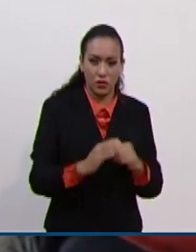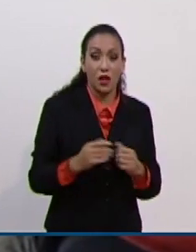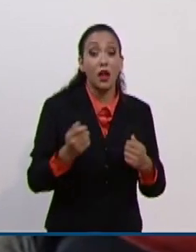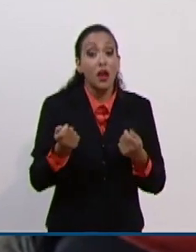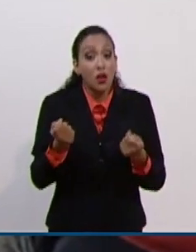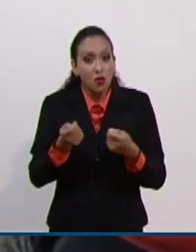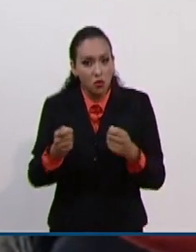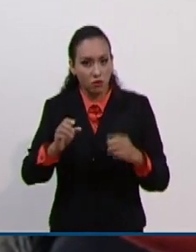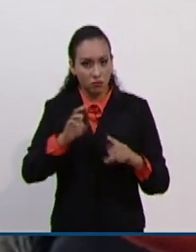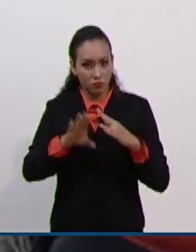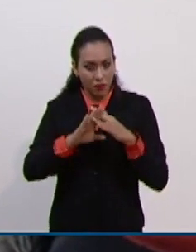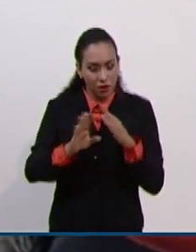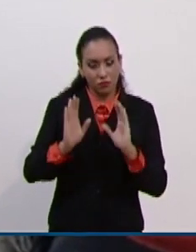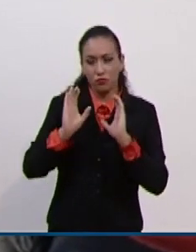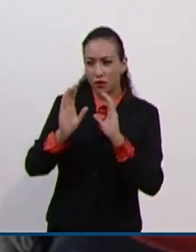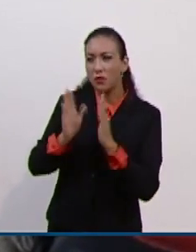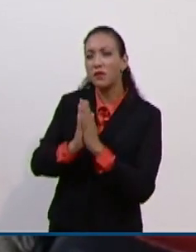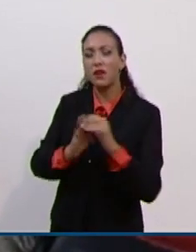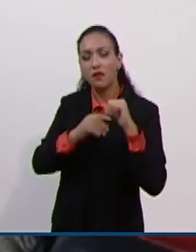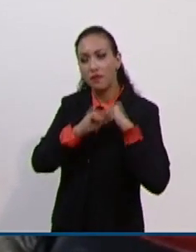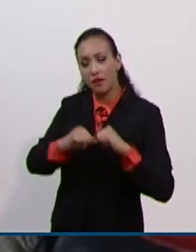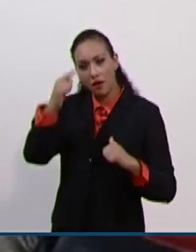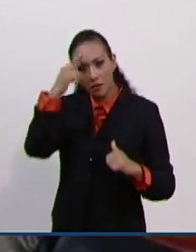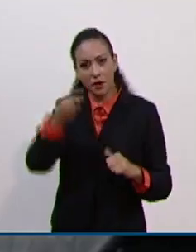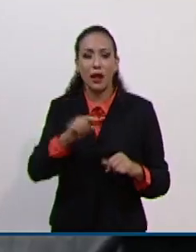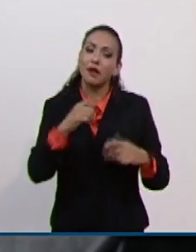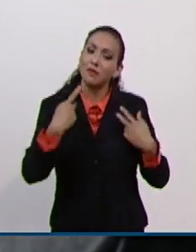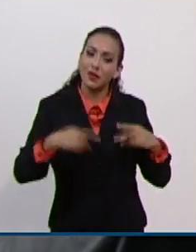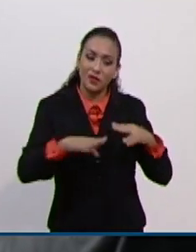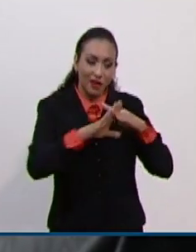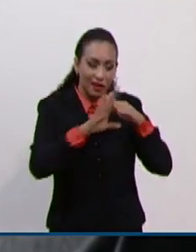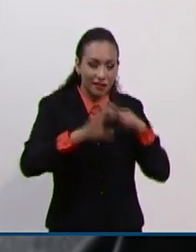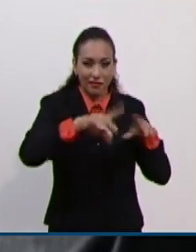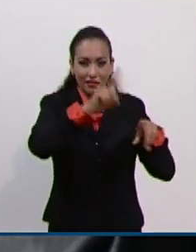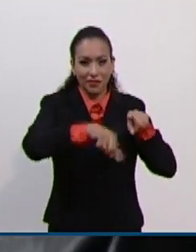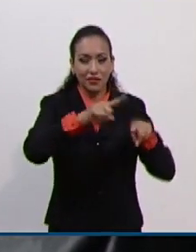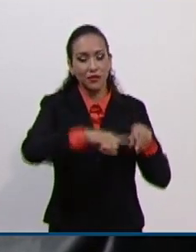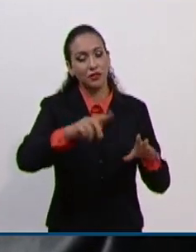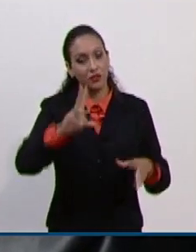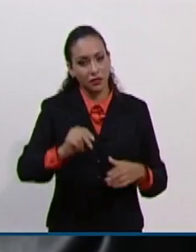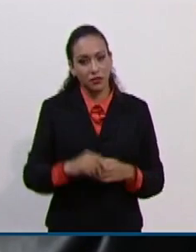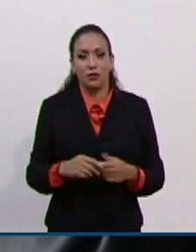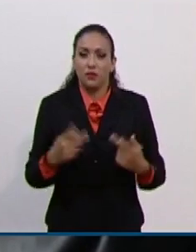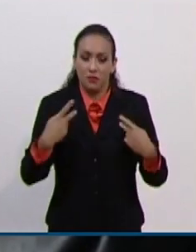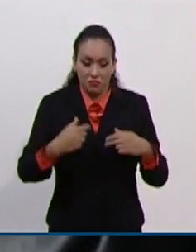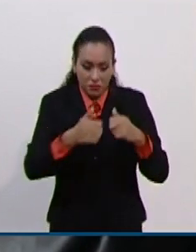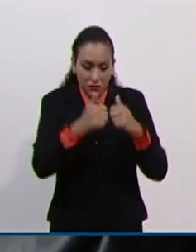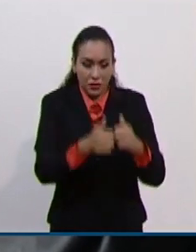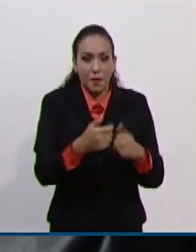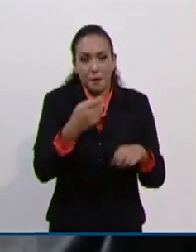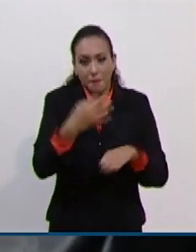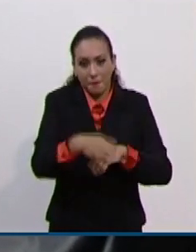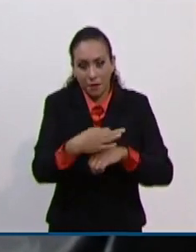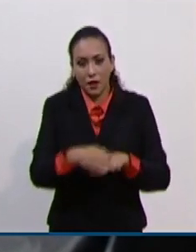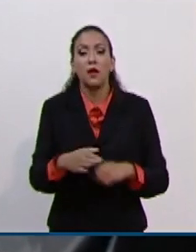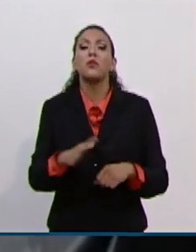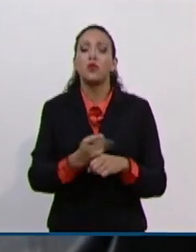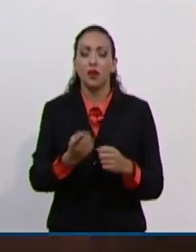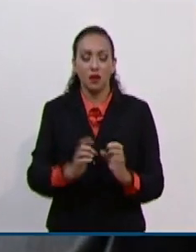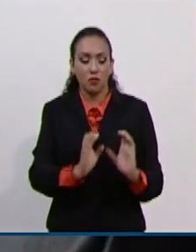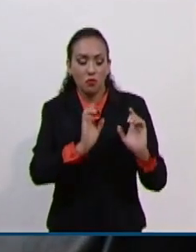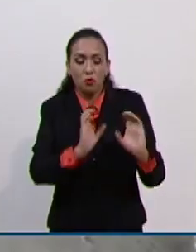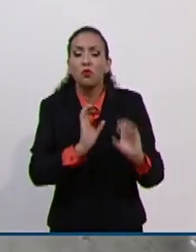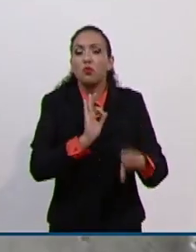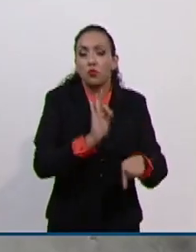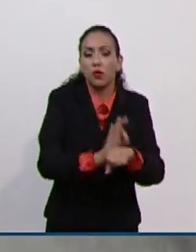migratorio para realizar algún desalojo forzoso del campamento de personas en movilidad, además de que brinden un alojamiento humanitario de